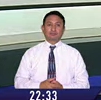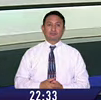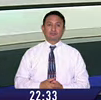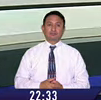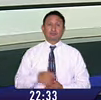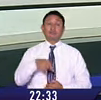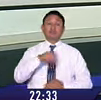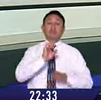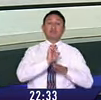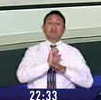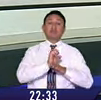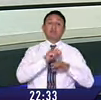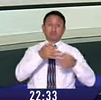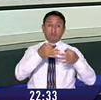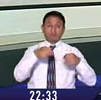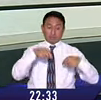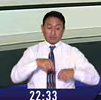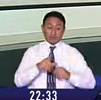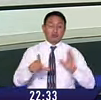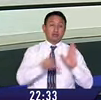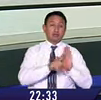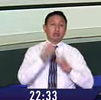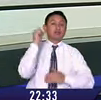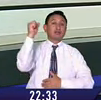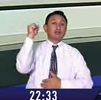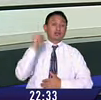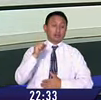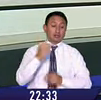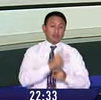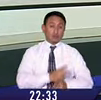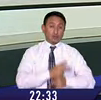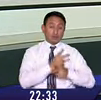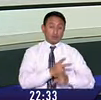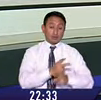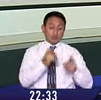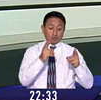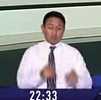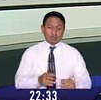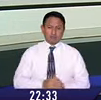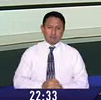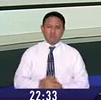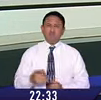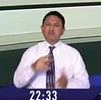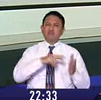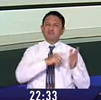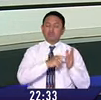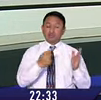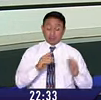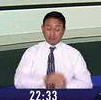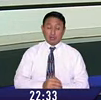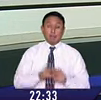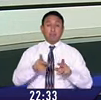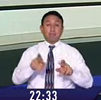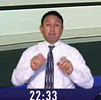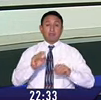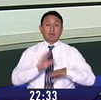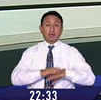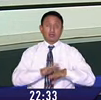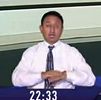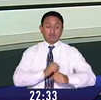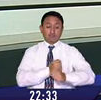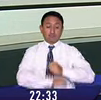En Ecuador ya está vigente la Ley de Derecho al Cuidado Humano, que contempla un aumento en los permisos por maternidad